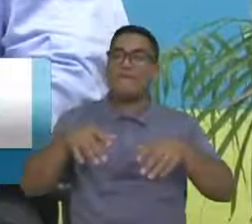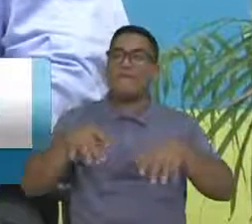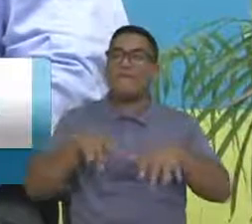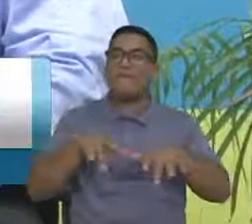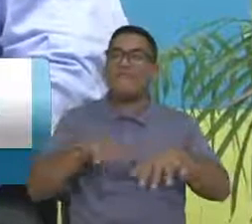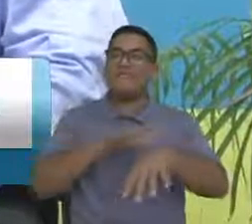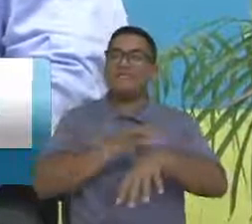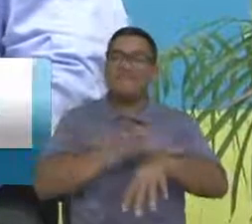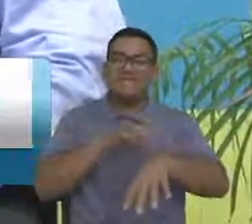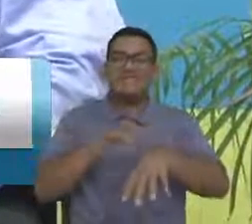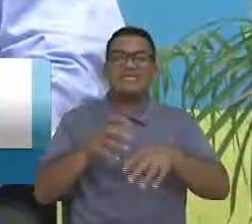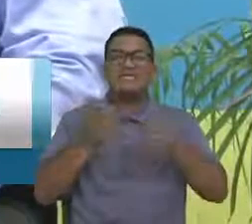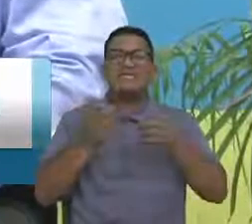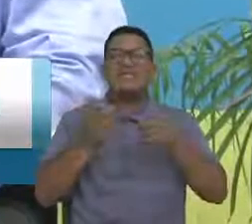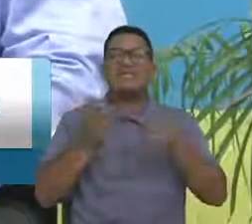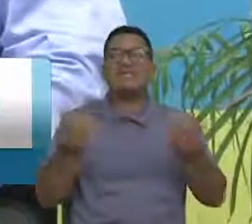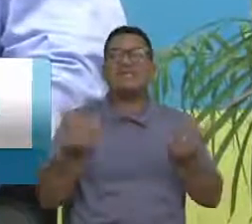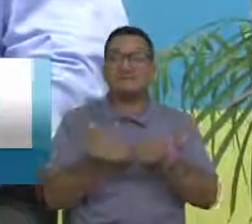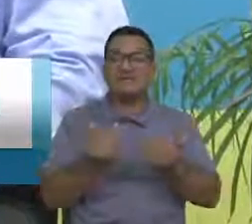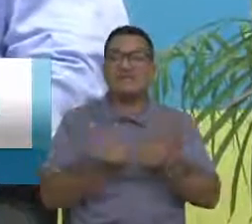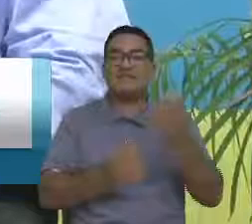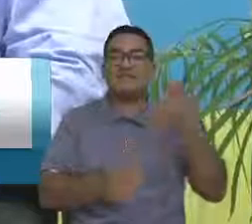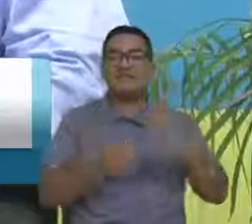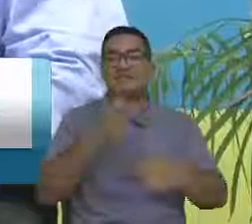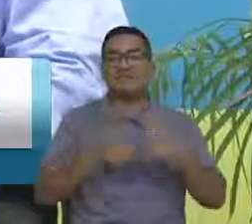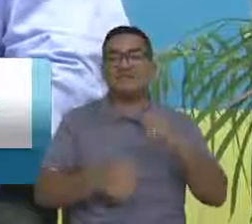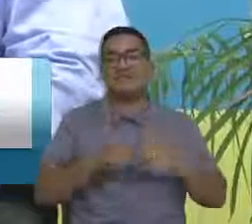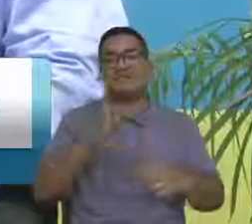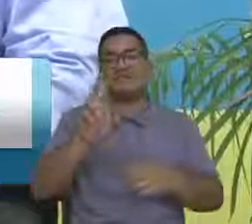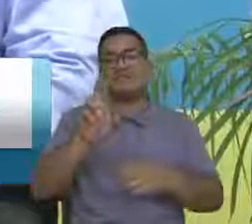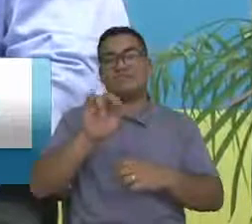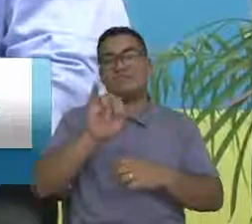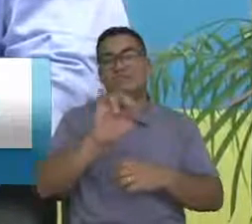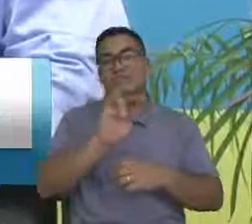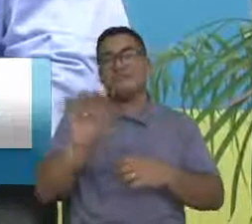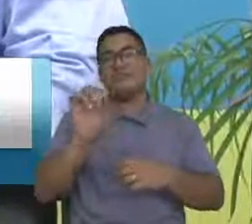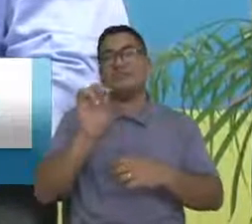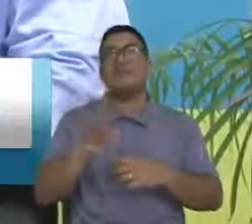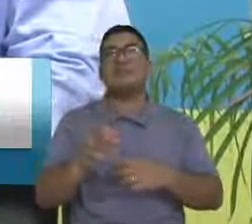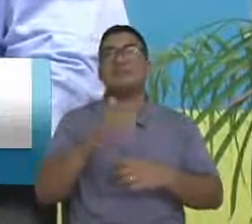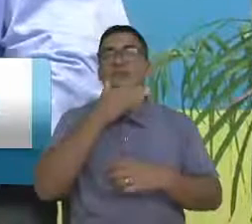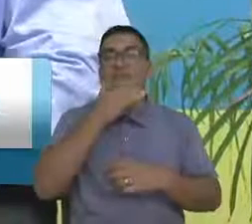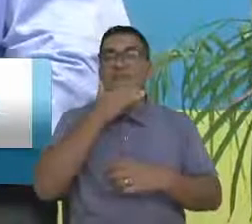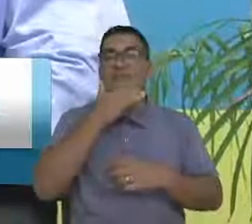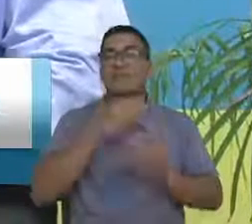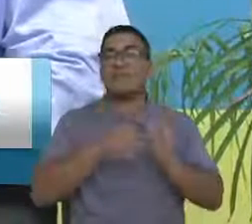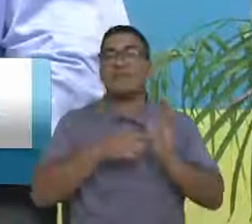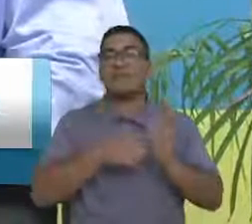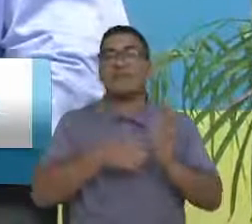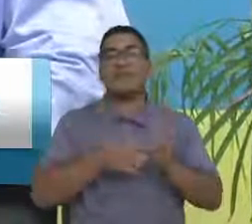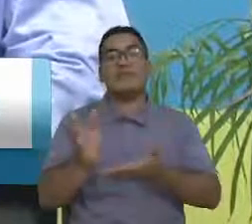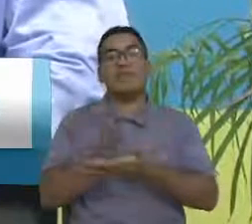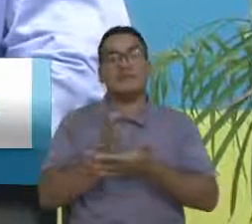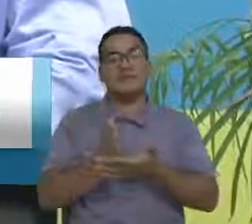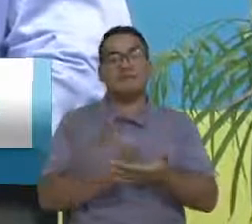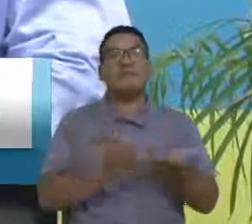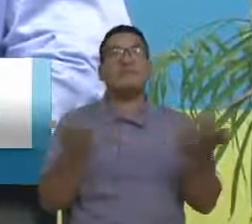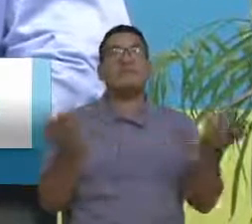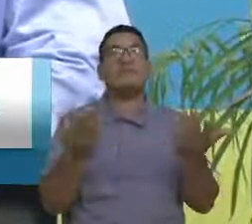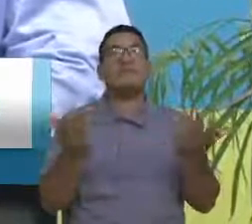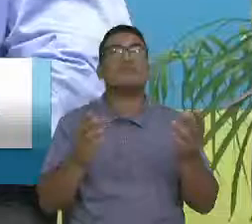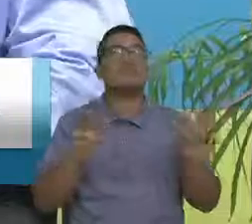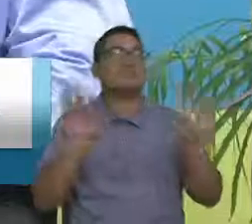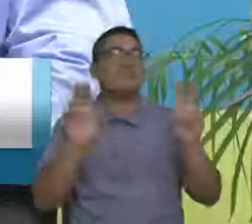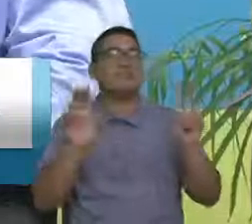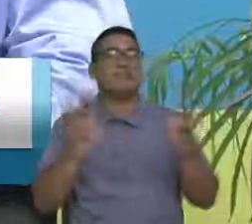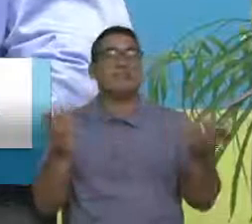otros trastornos que son secundarios a la disminución de la función del riñón, especialmente algunos parámetros que están en relación a la